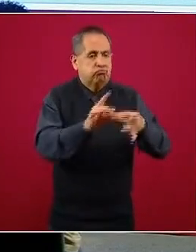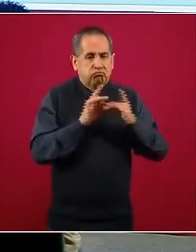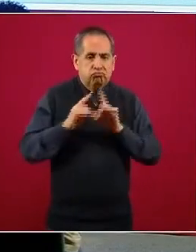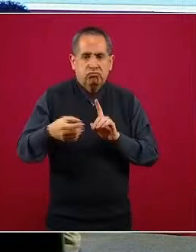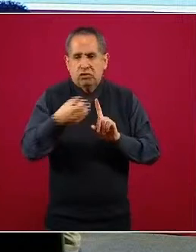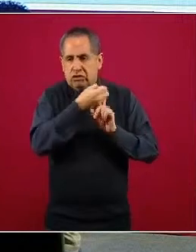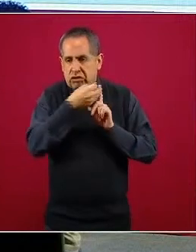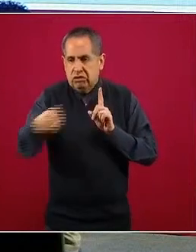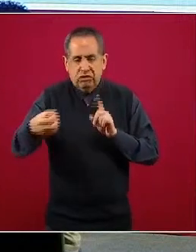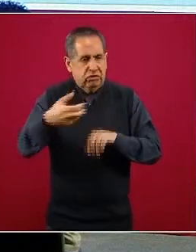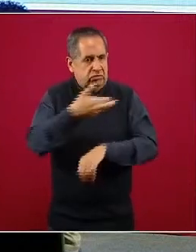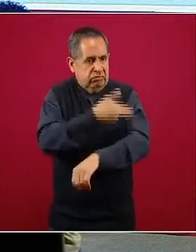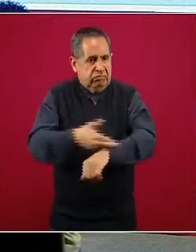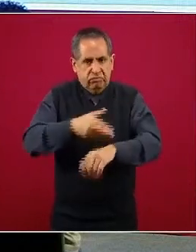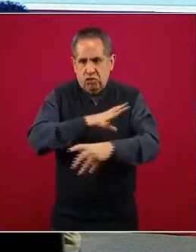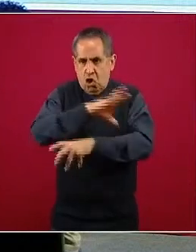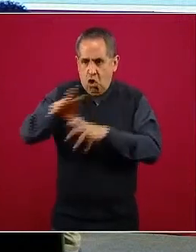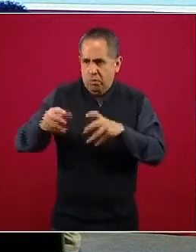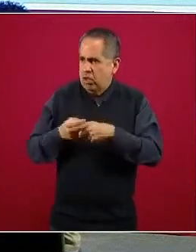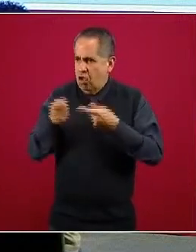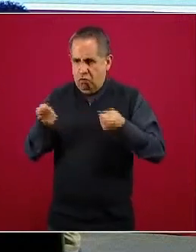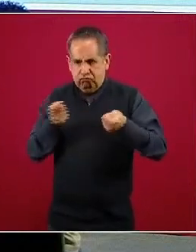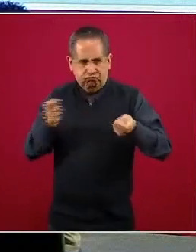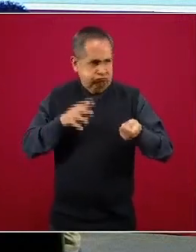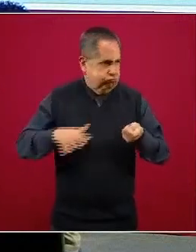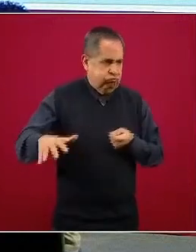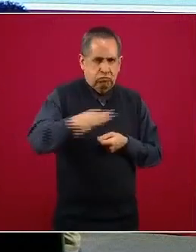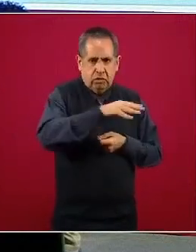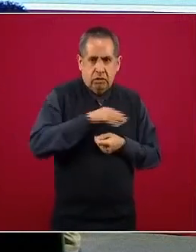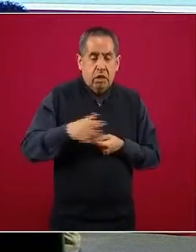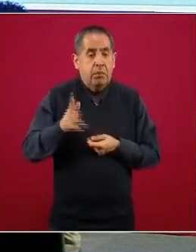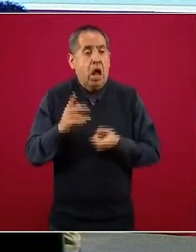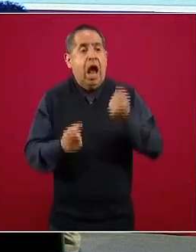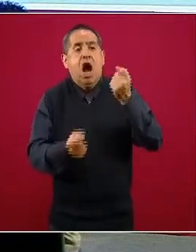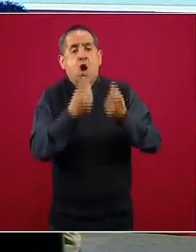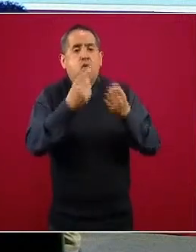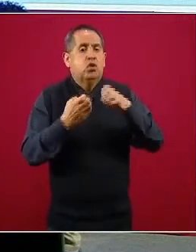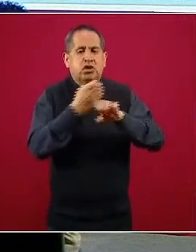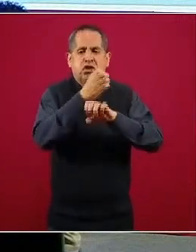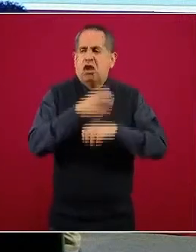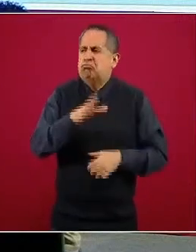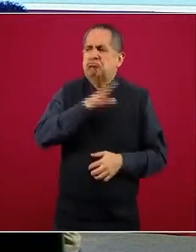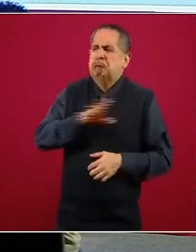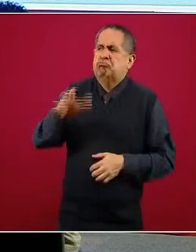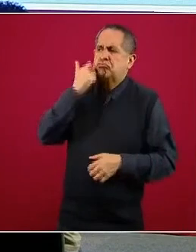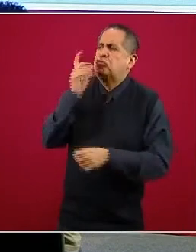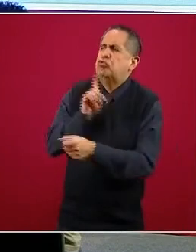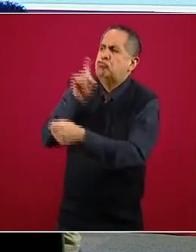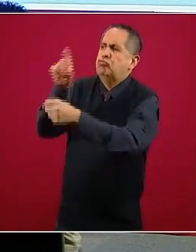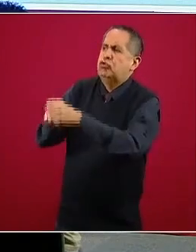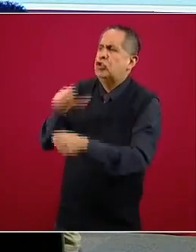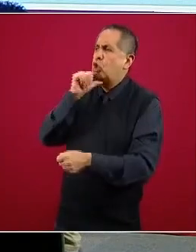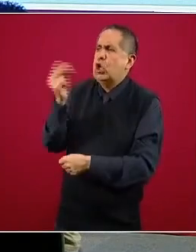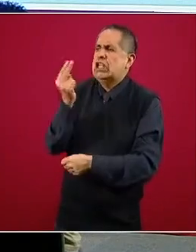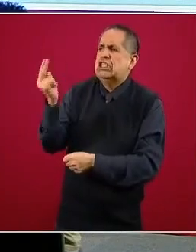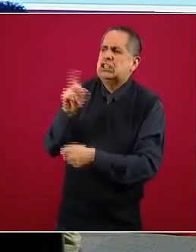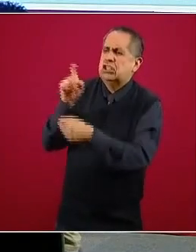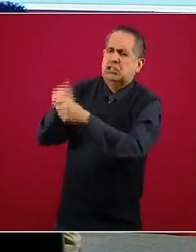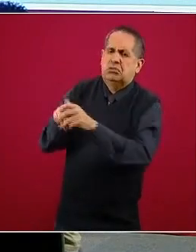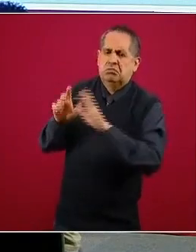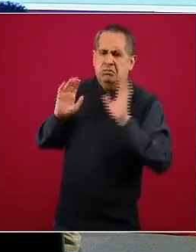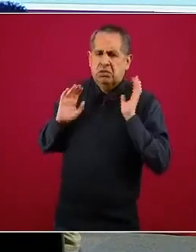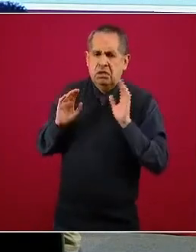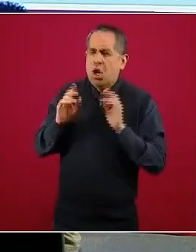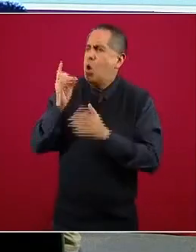armonización de capacidades en el país. Pero hubo estados que dijeron, nosotros no necesitamos ese modelo,